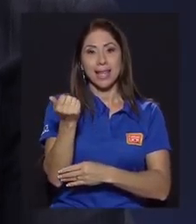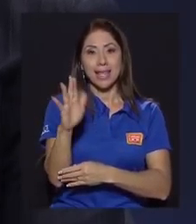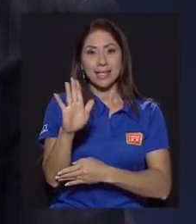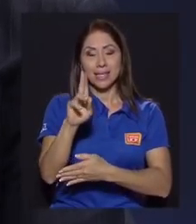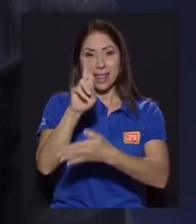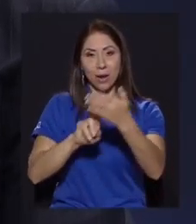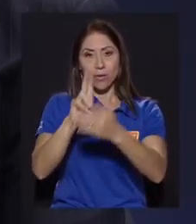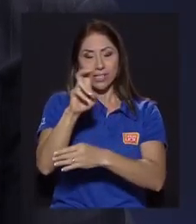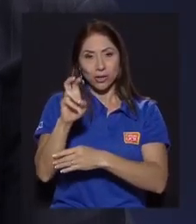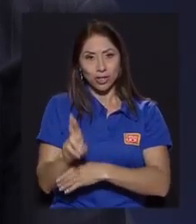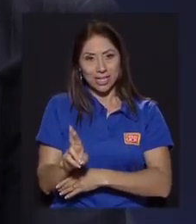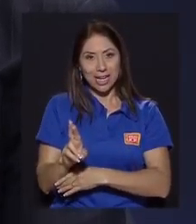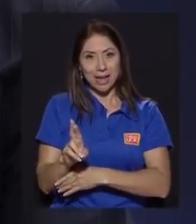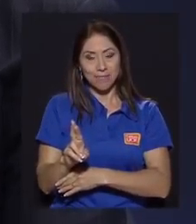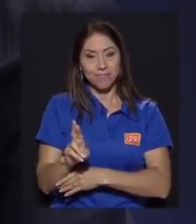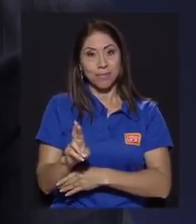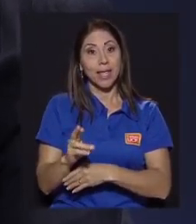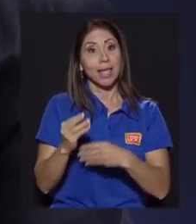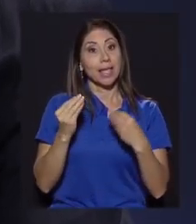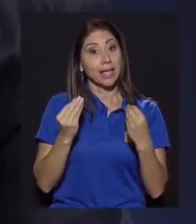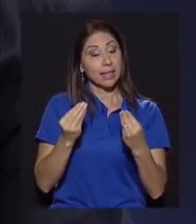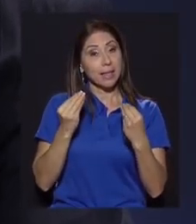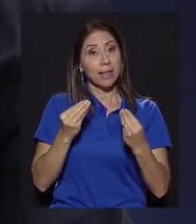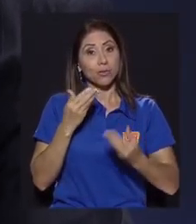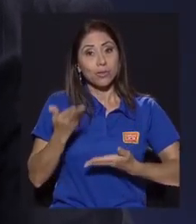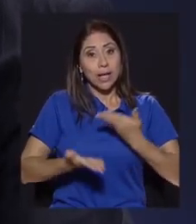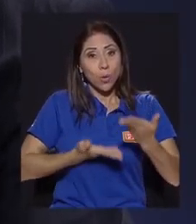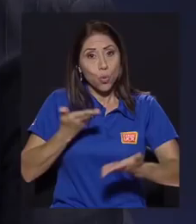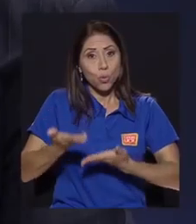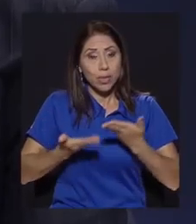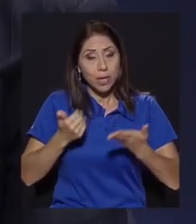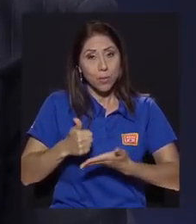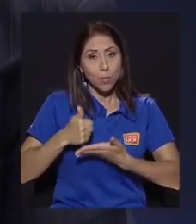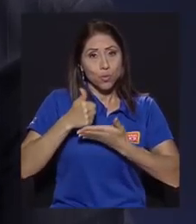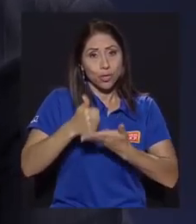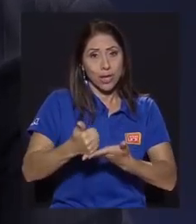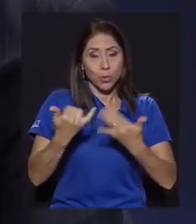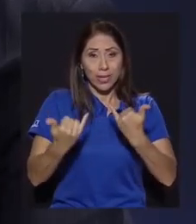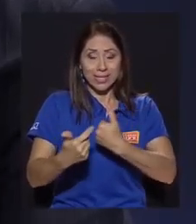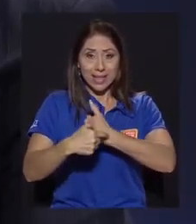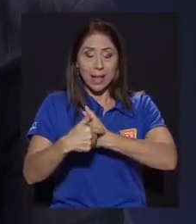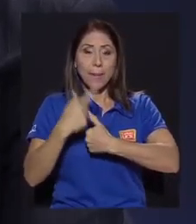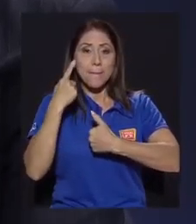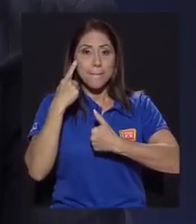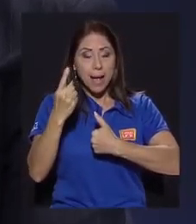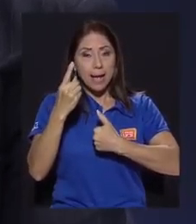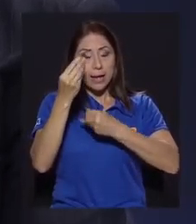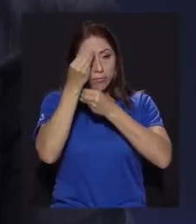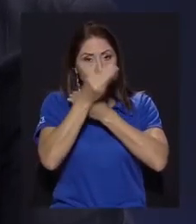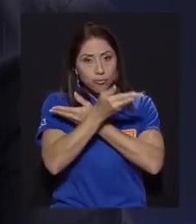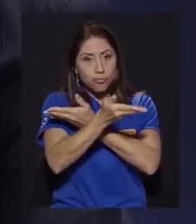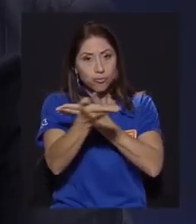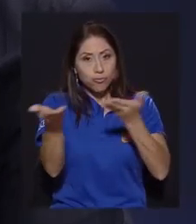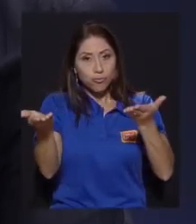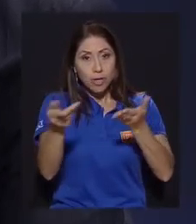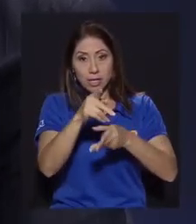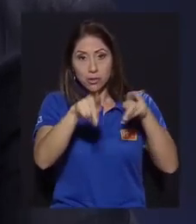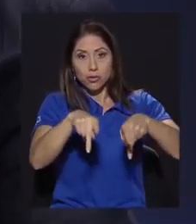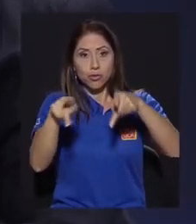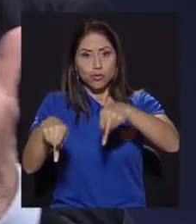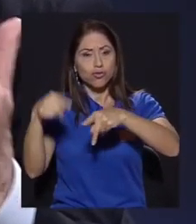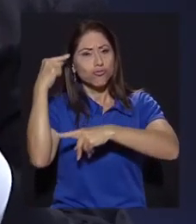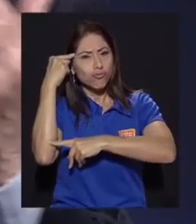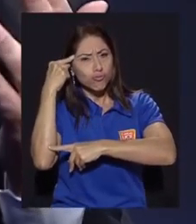de la universidad de costa rica que tanto está contribuyendo en esta etapa a formar opinión entre los ciudadanos